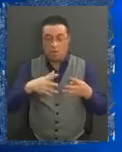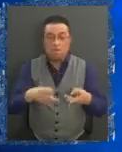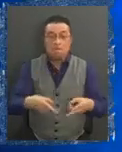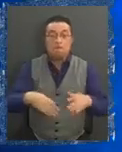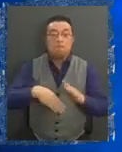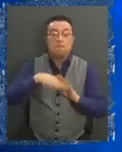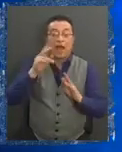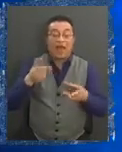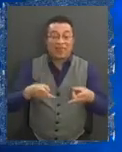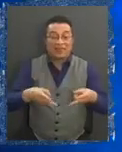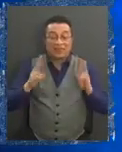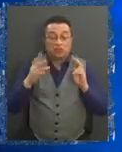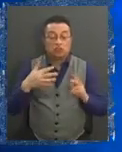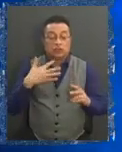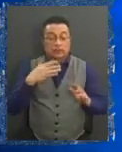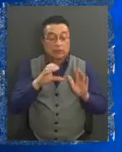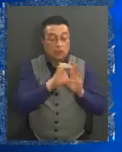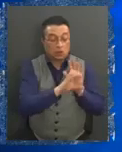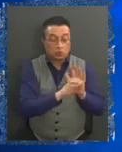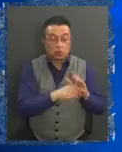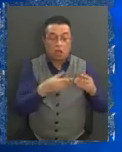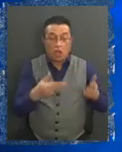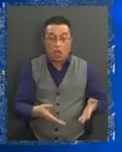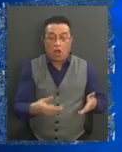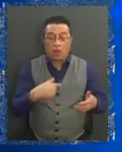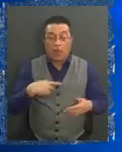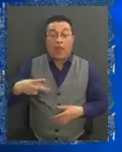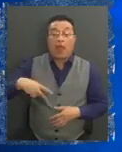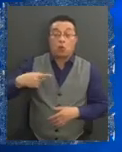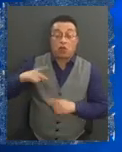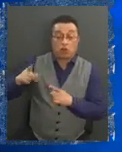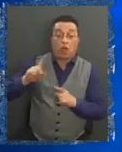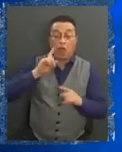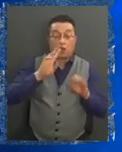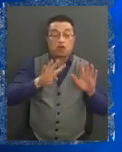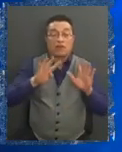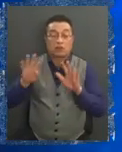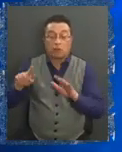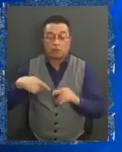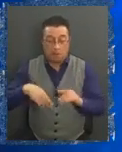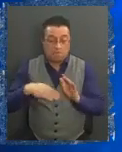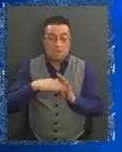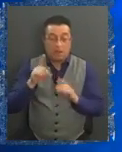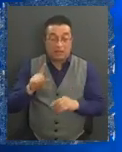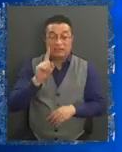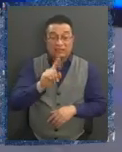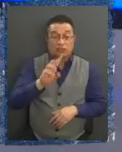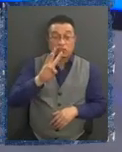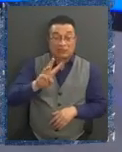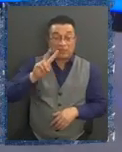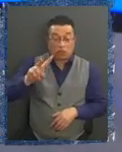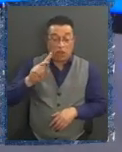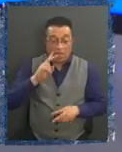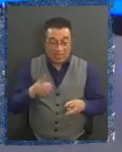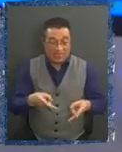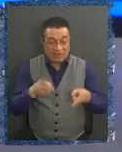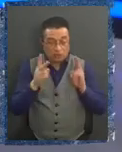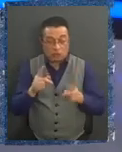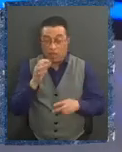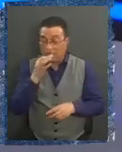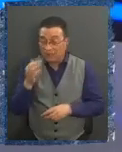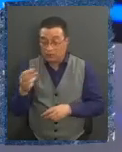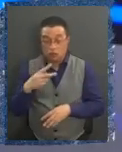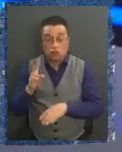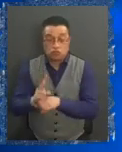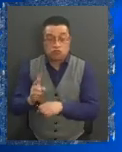que la Constitución que hoy día, más derechos tienes que la de Ecuador, que son 99, se cuentan más de 132 derechos, según lo ha informado el profesor Rodrigo de la